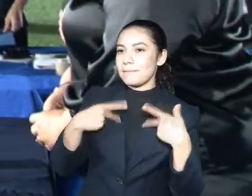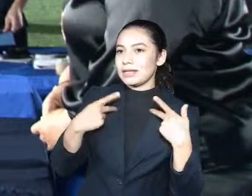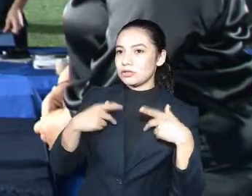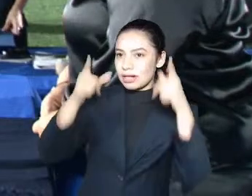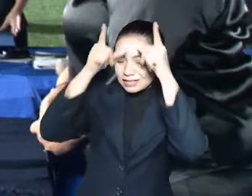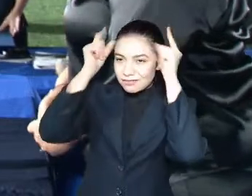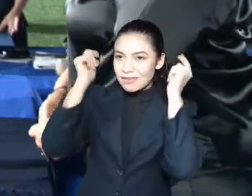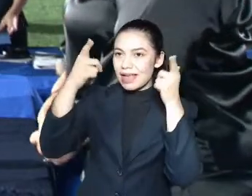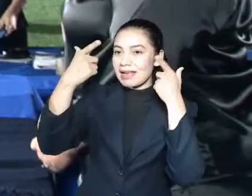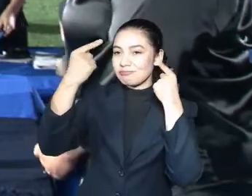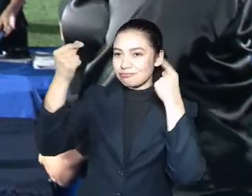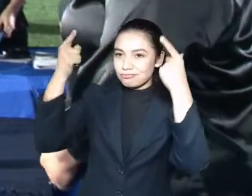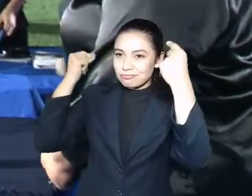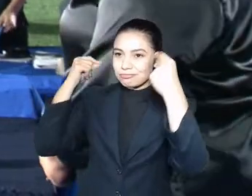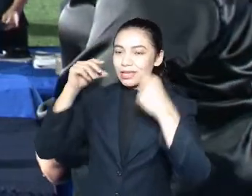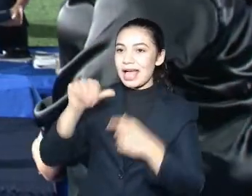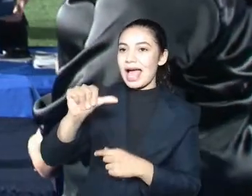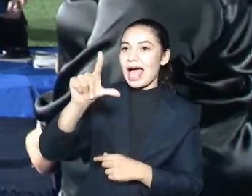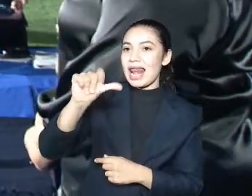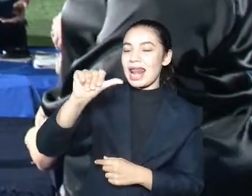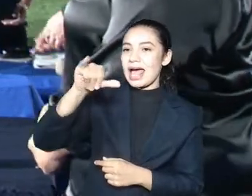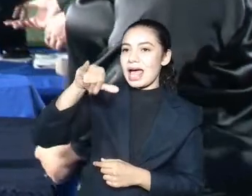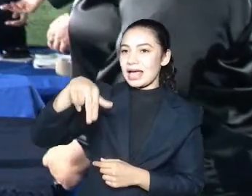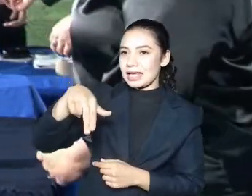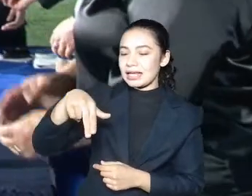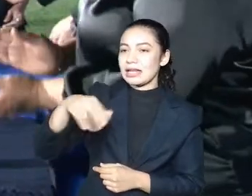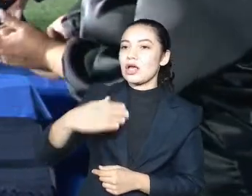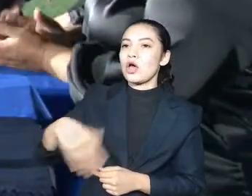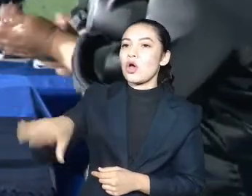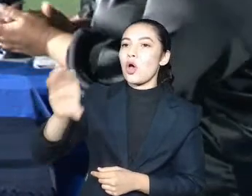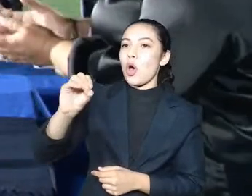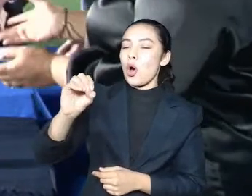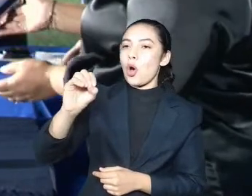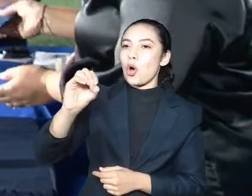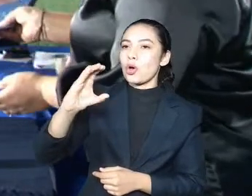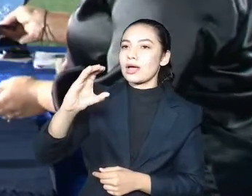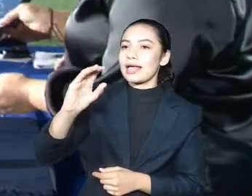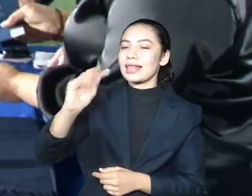en enfermería, es Alain Octavio Espinosa Santa Cruz.